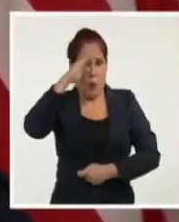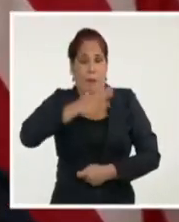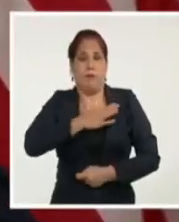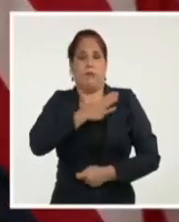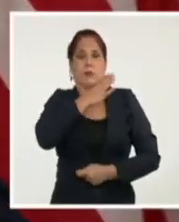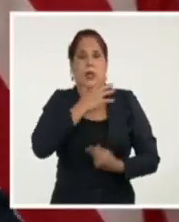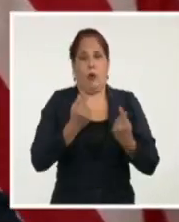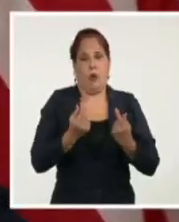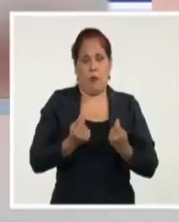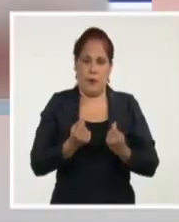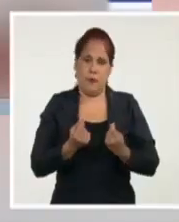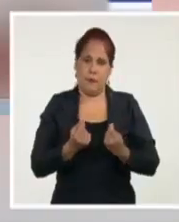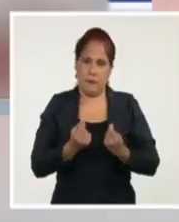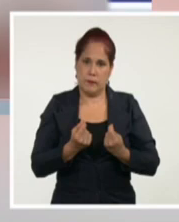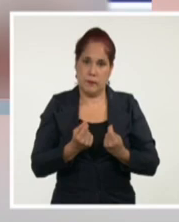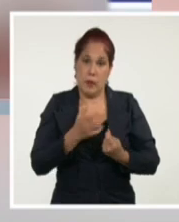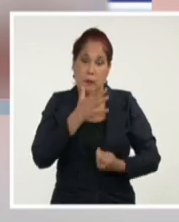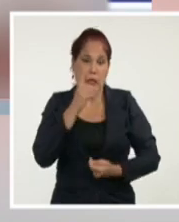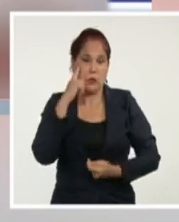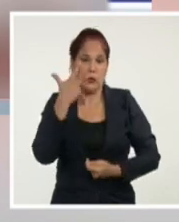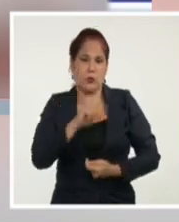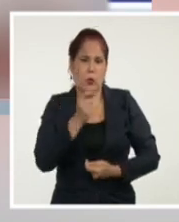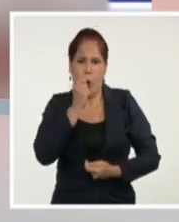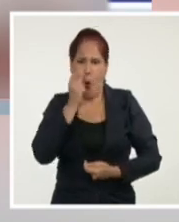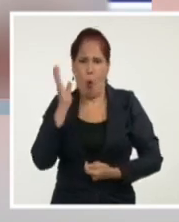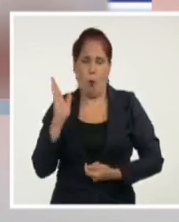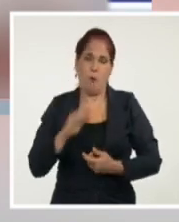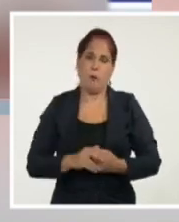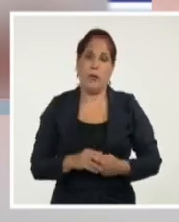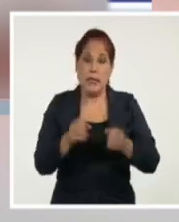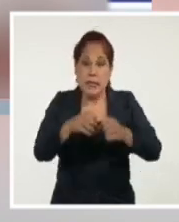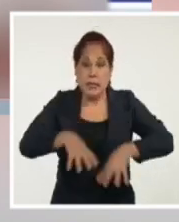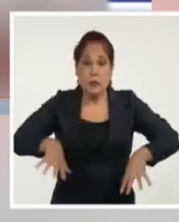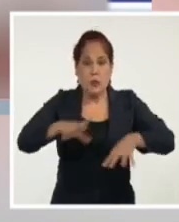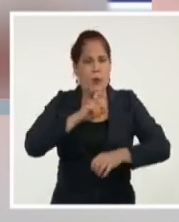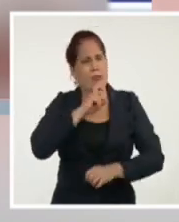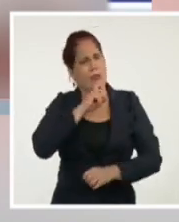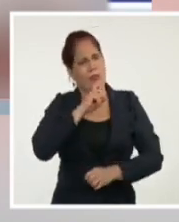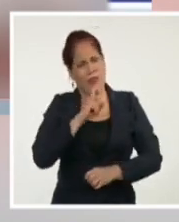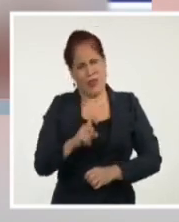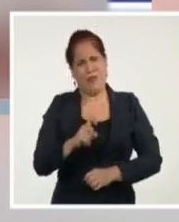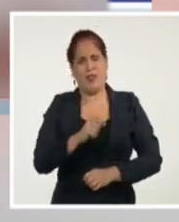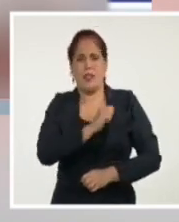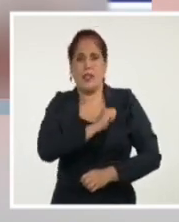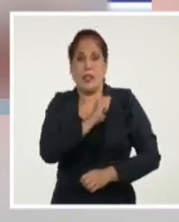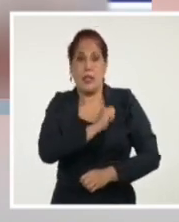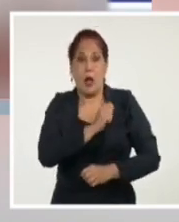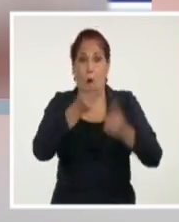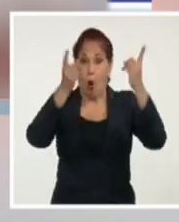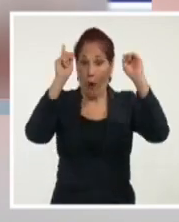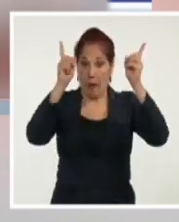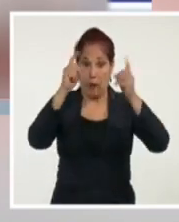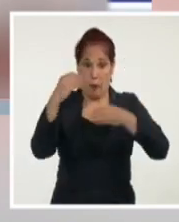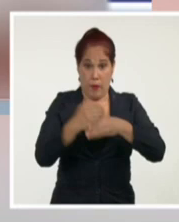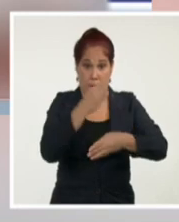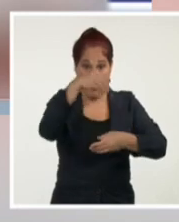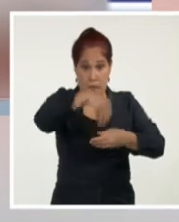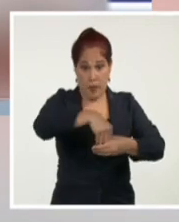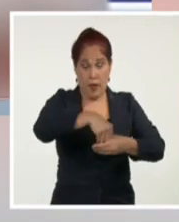la economía cubana. En el contexto actual, es difícil aspirar que un político miamense